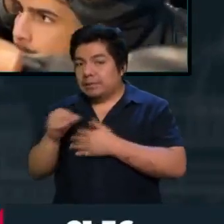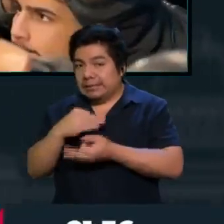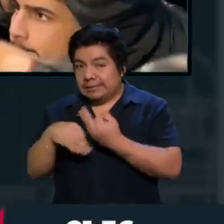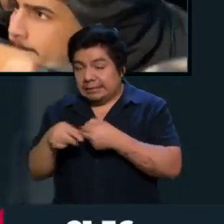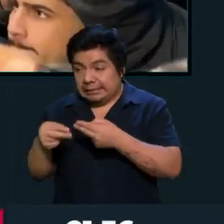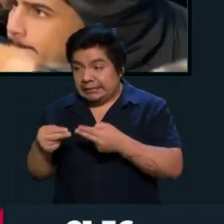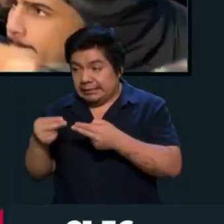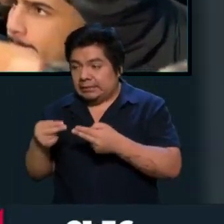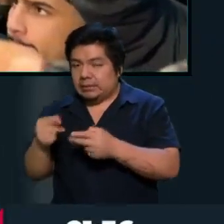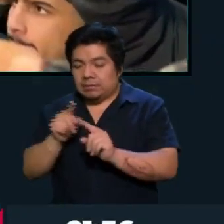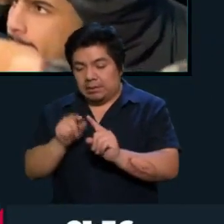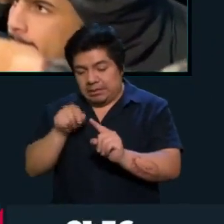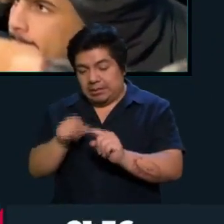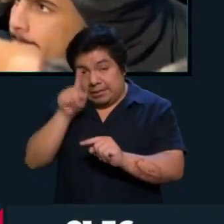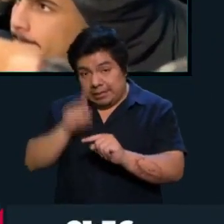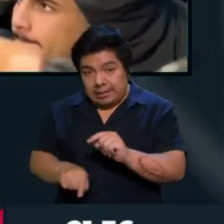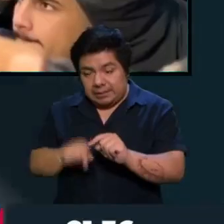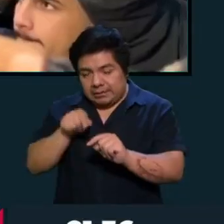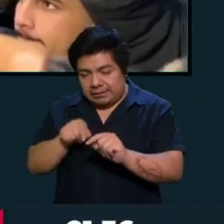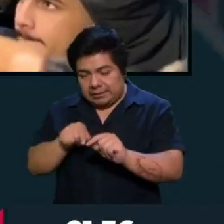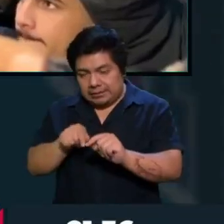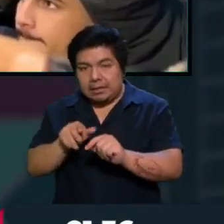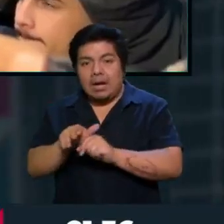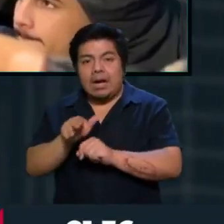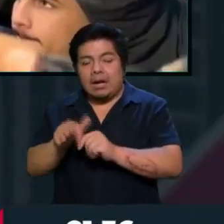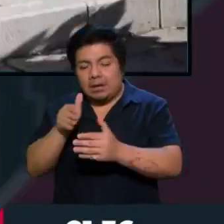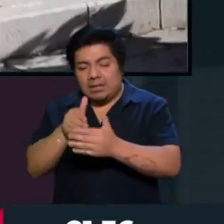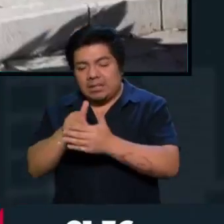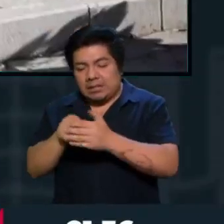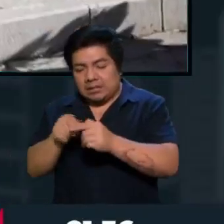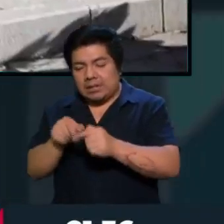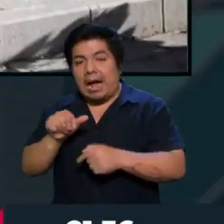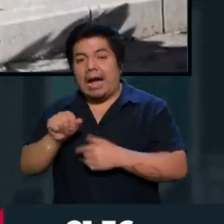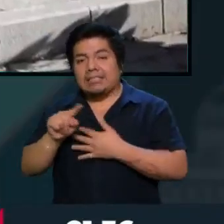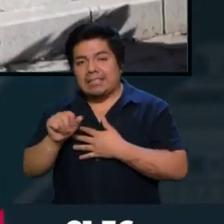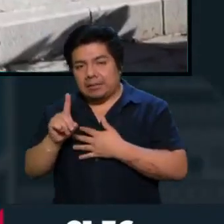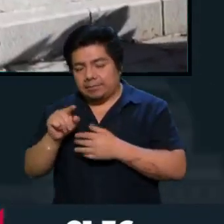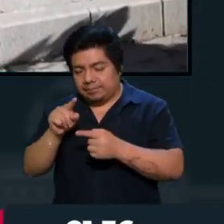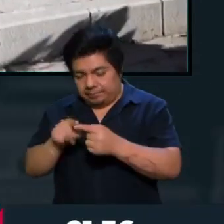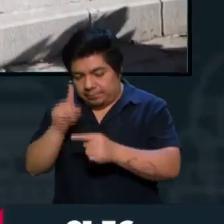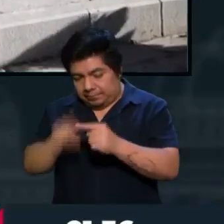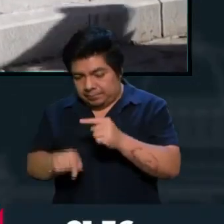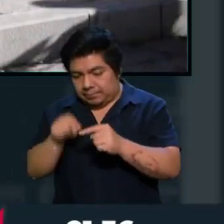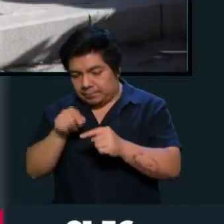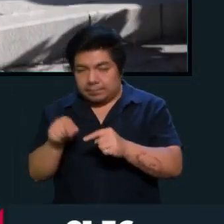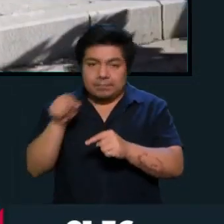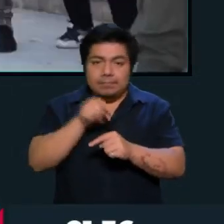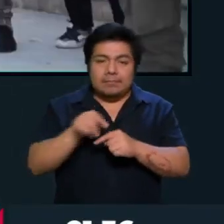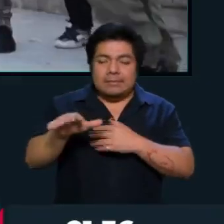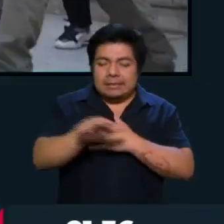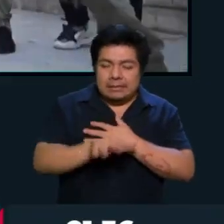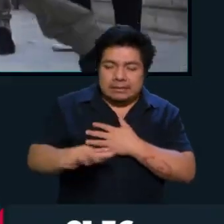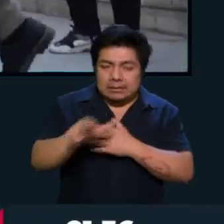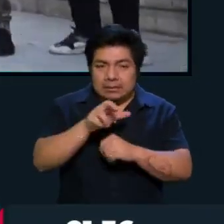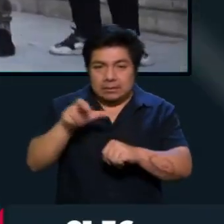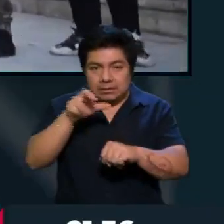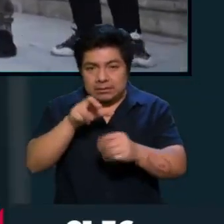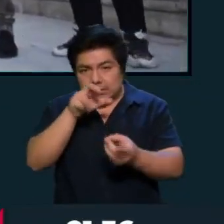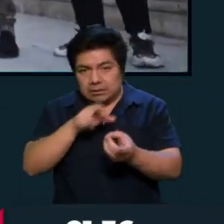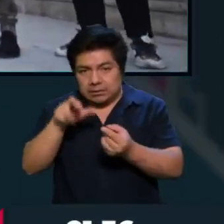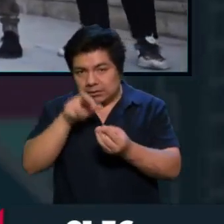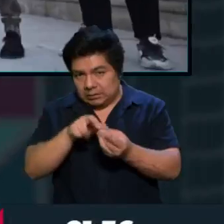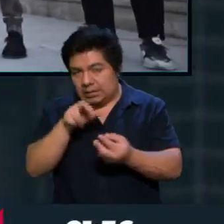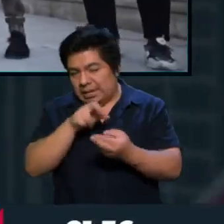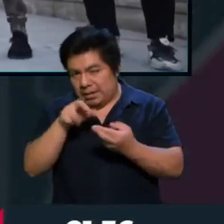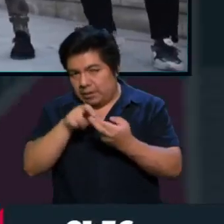si quitan a un obstáculo, y en este caso el obstáculo era Assad. Y luego tenemos por otro lado en el plano regional, pues al mismo Turquía que